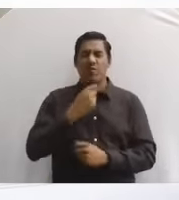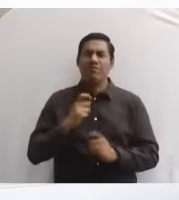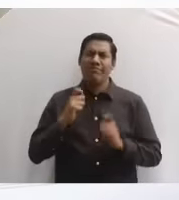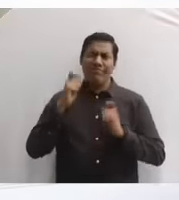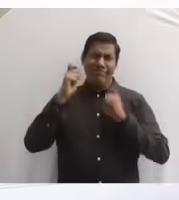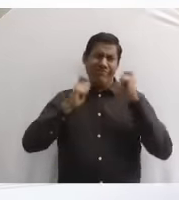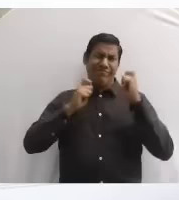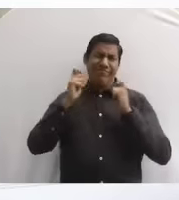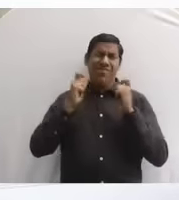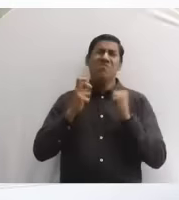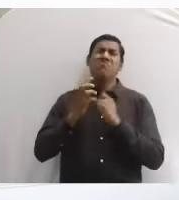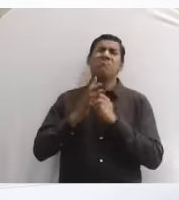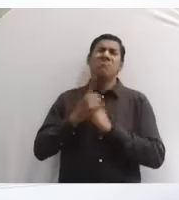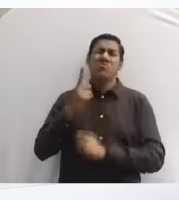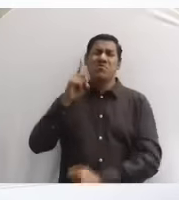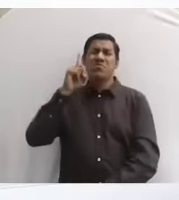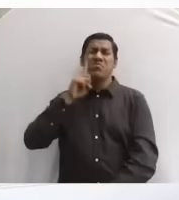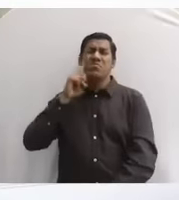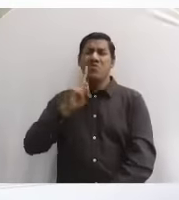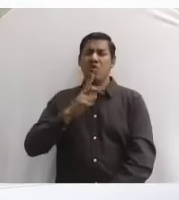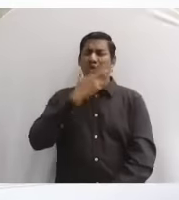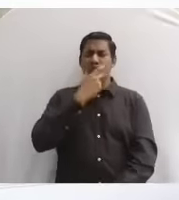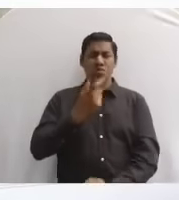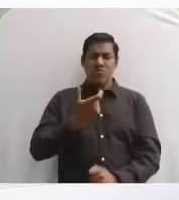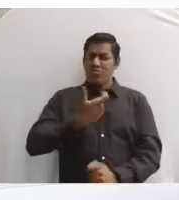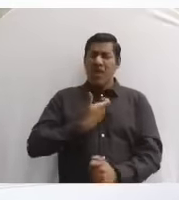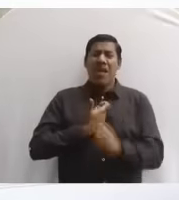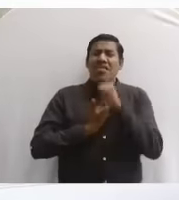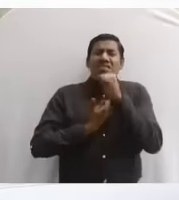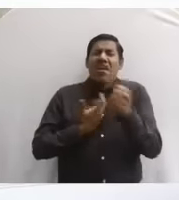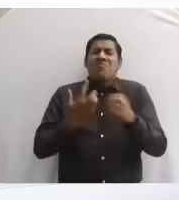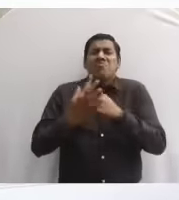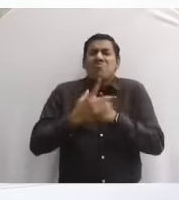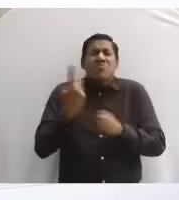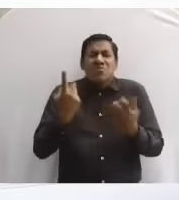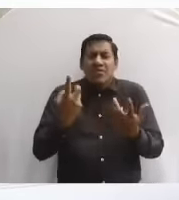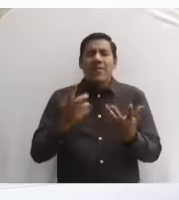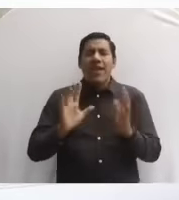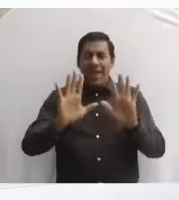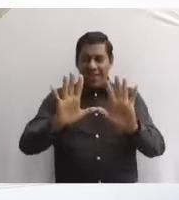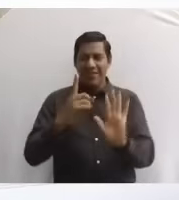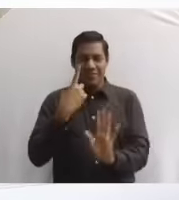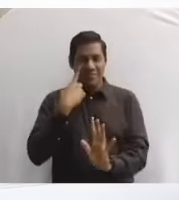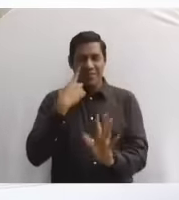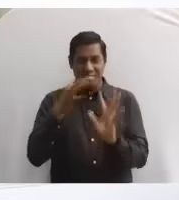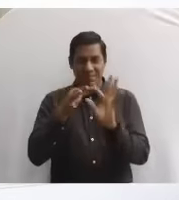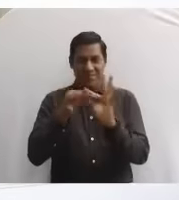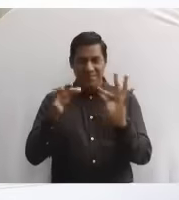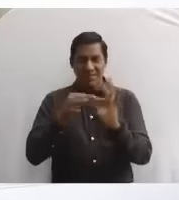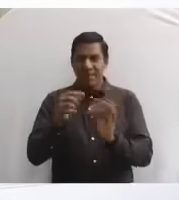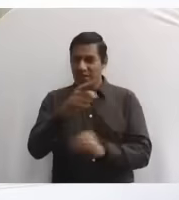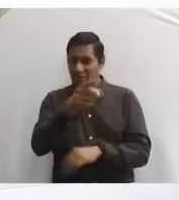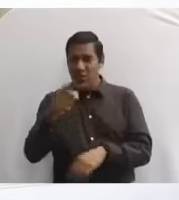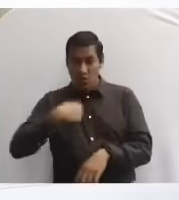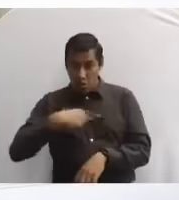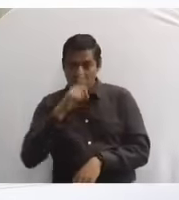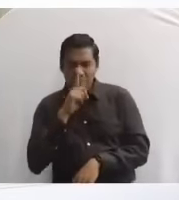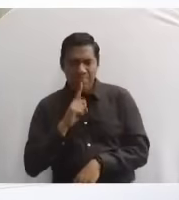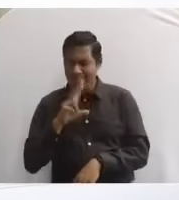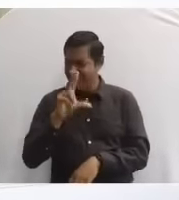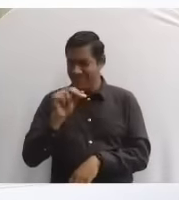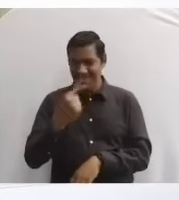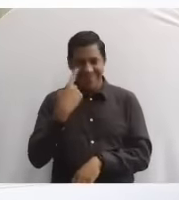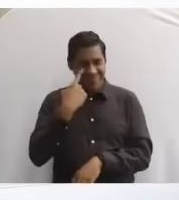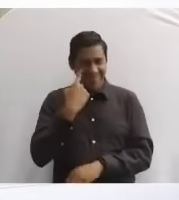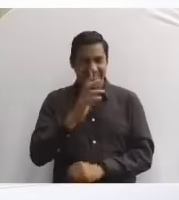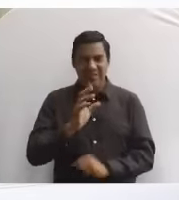¿y por qué nosotros no? Pues les voy a decir, y no me van a dejar mentir. A